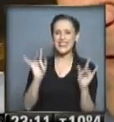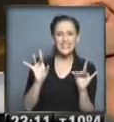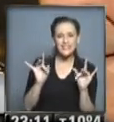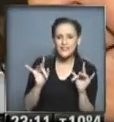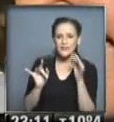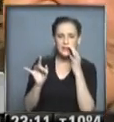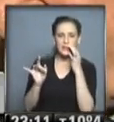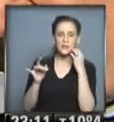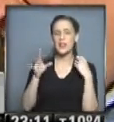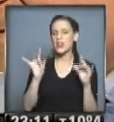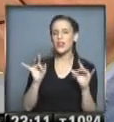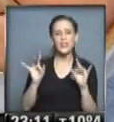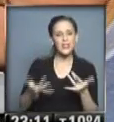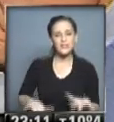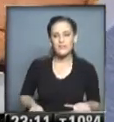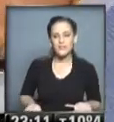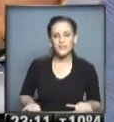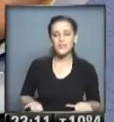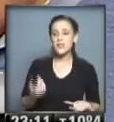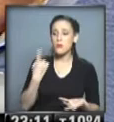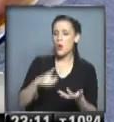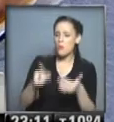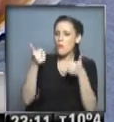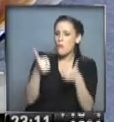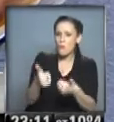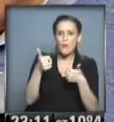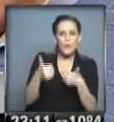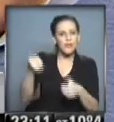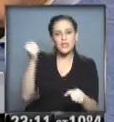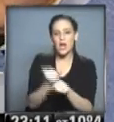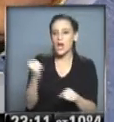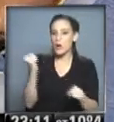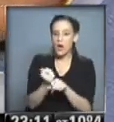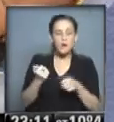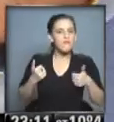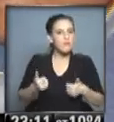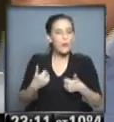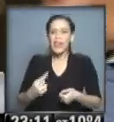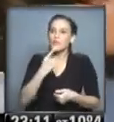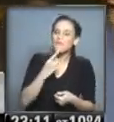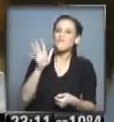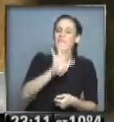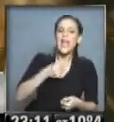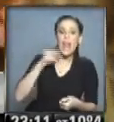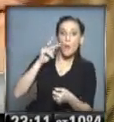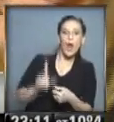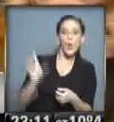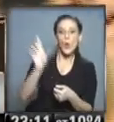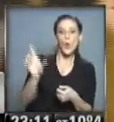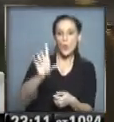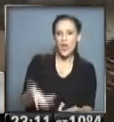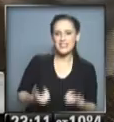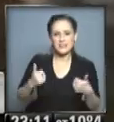definir y que nos deja expectantes para el próximo lunes pero porque sigue próxima de